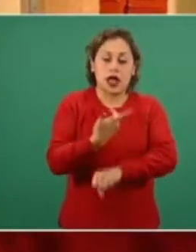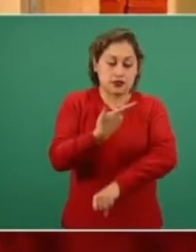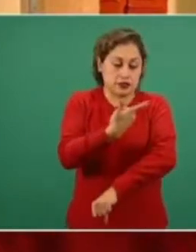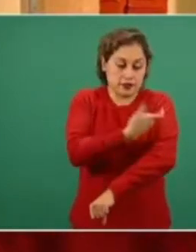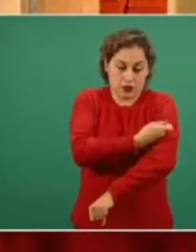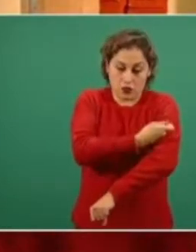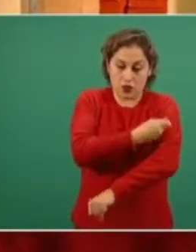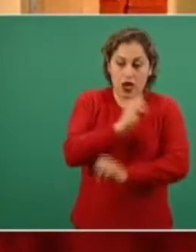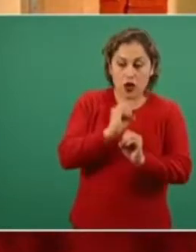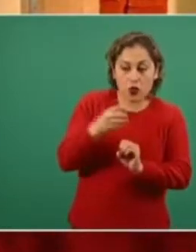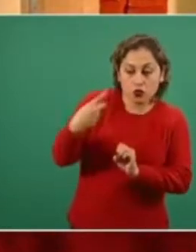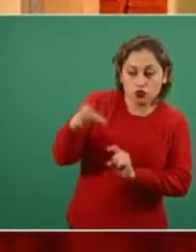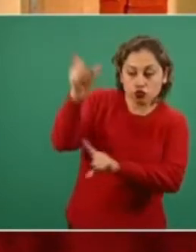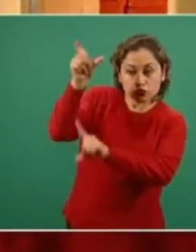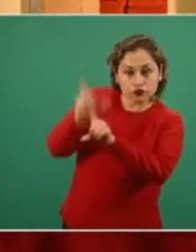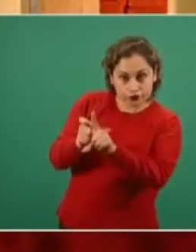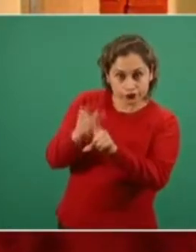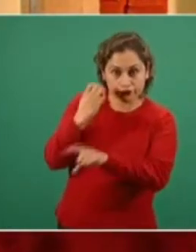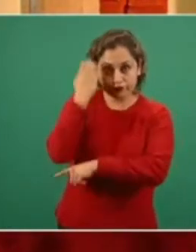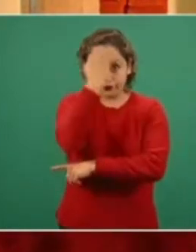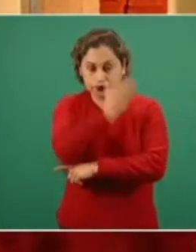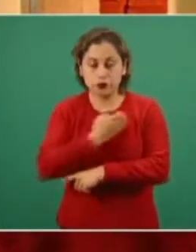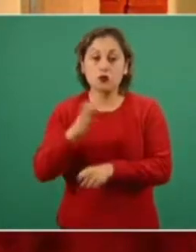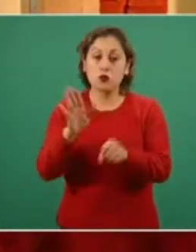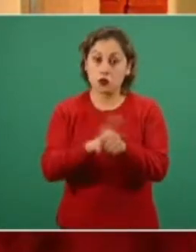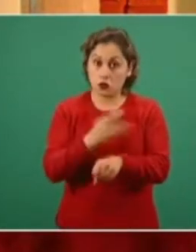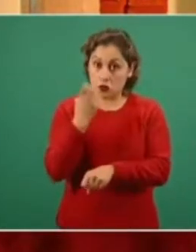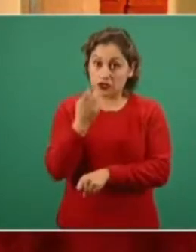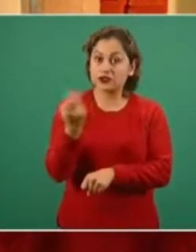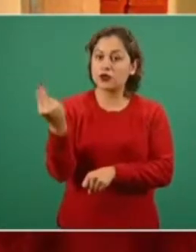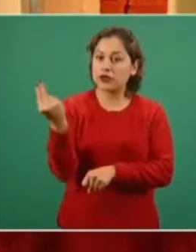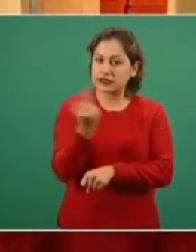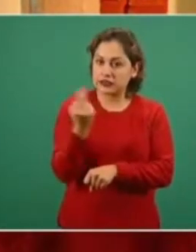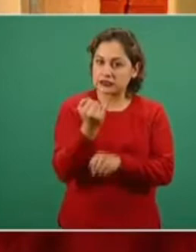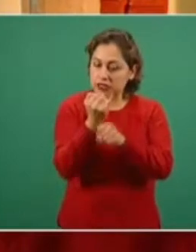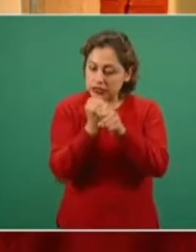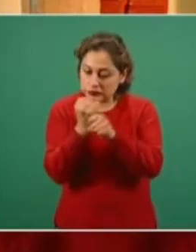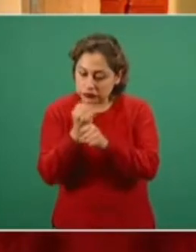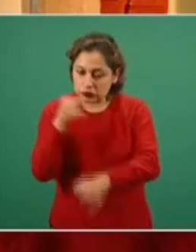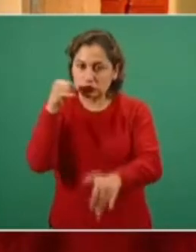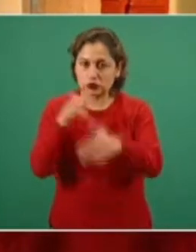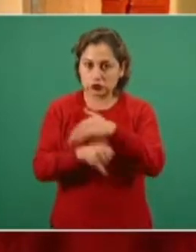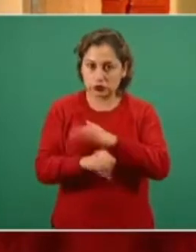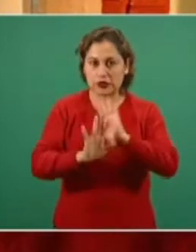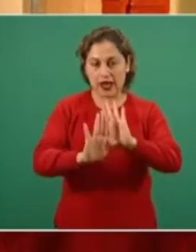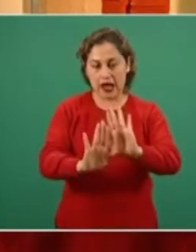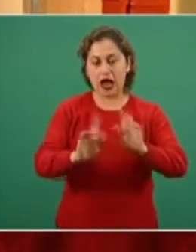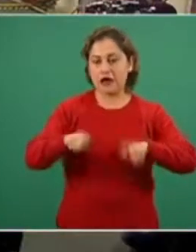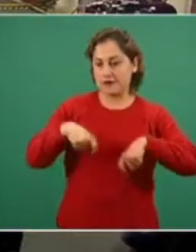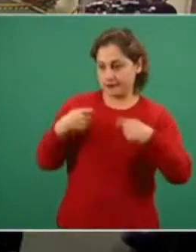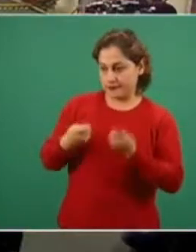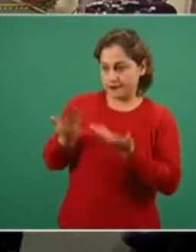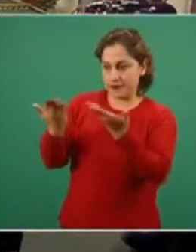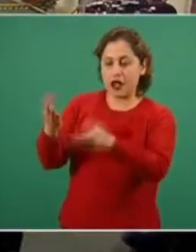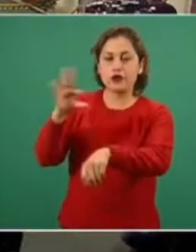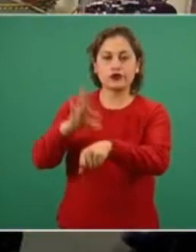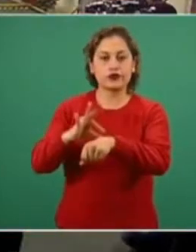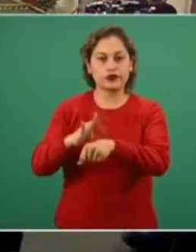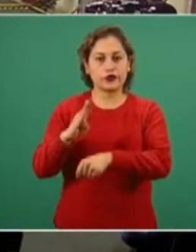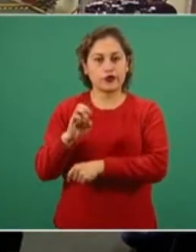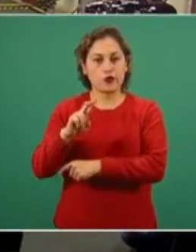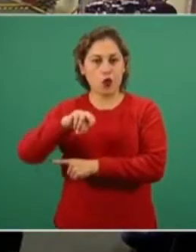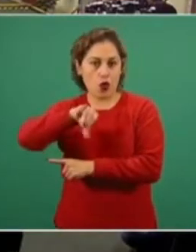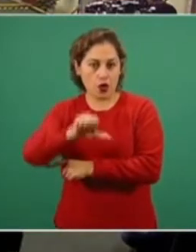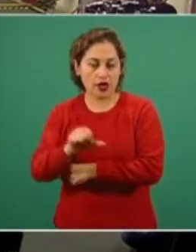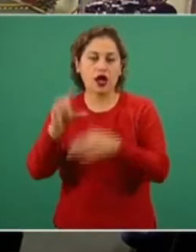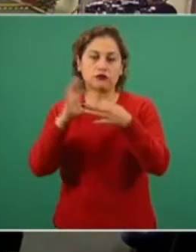cuadro clínico, y por eso se requiere una serie de estudios, pero para eso entonces yo voy a dejar ya la palabra al doctor Víctor Hugo Borja, porque